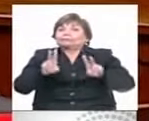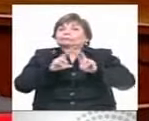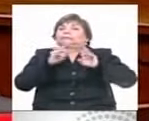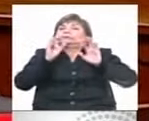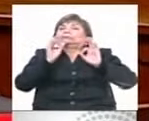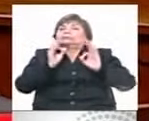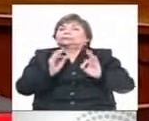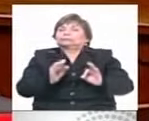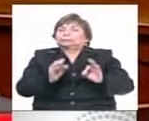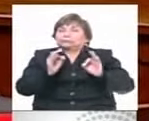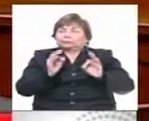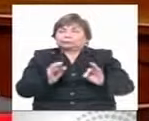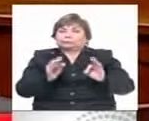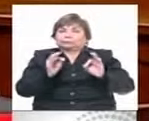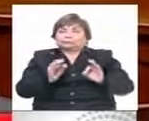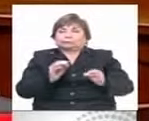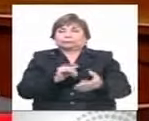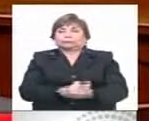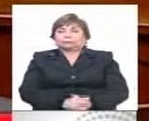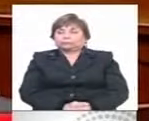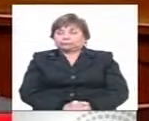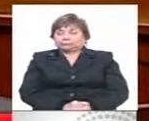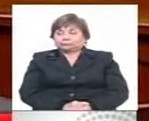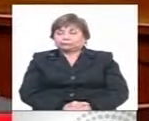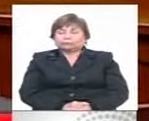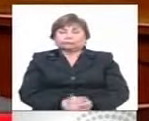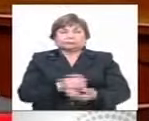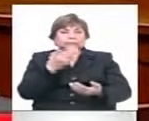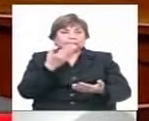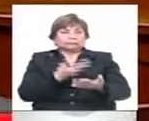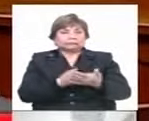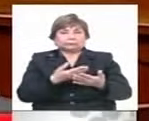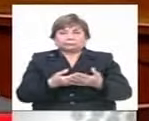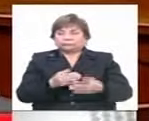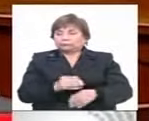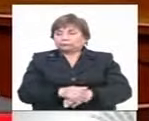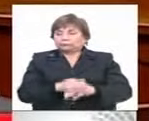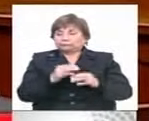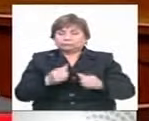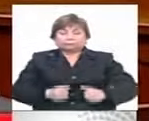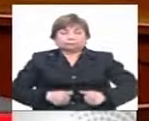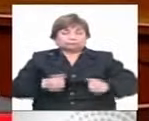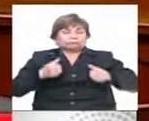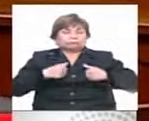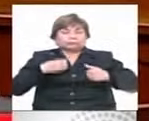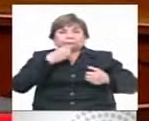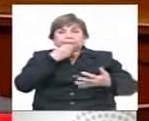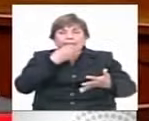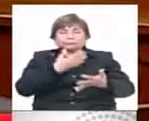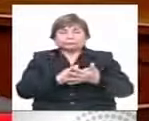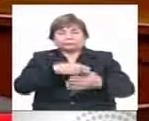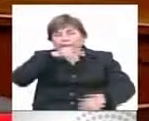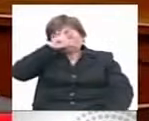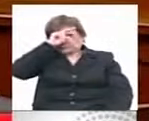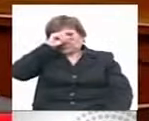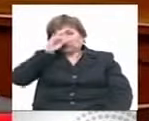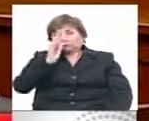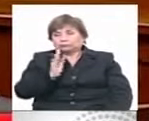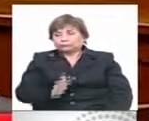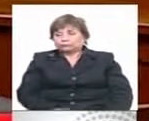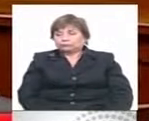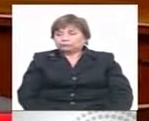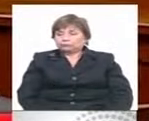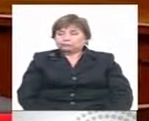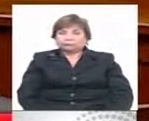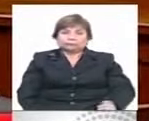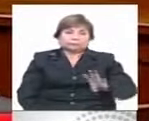adecuado cuidado del ambiente que se refleje en una mejor calidad de vida de todos los peruanos.